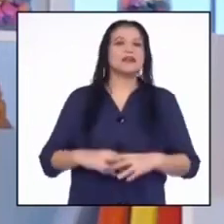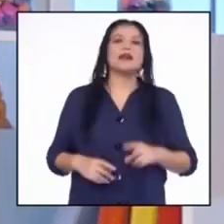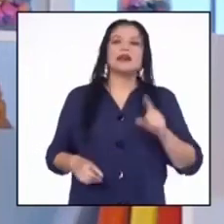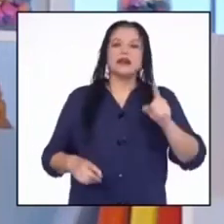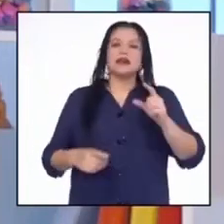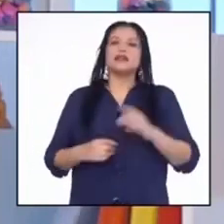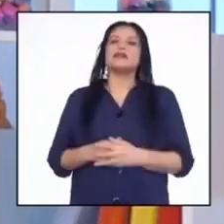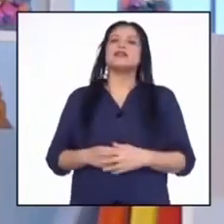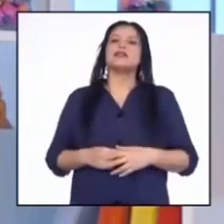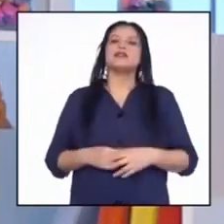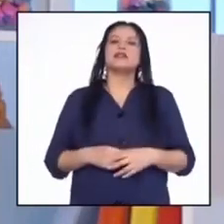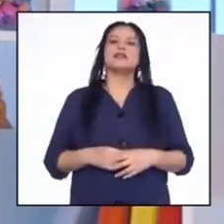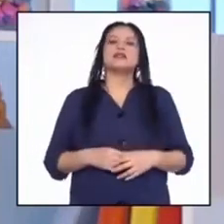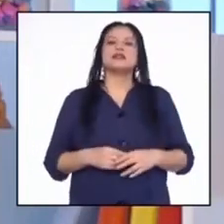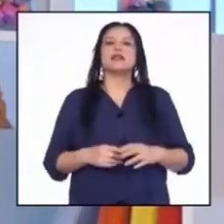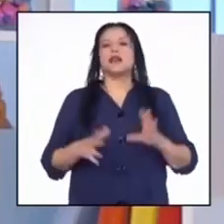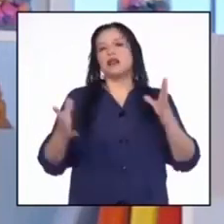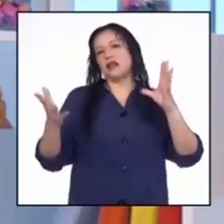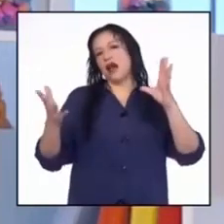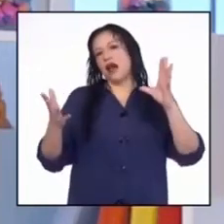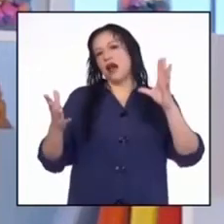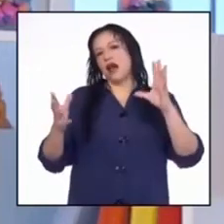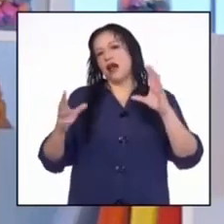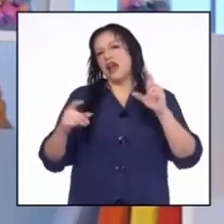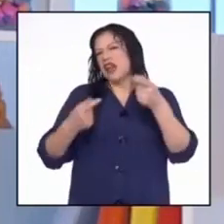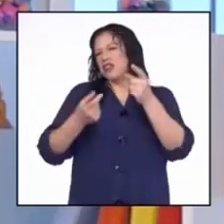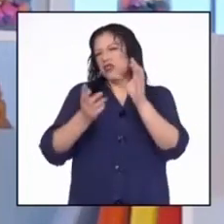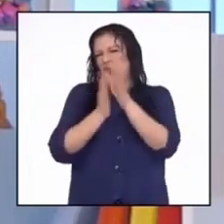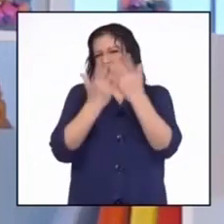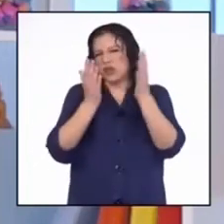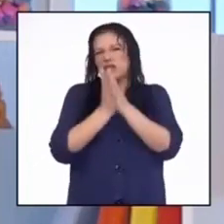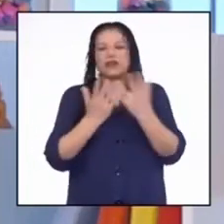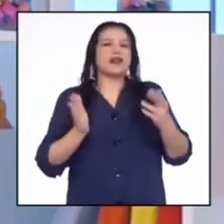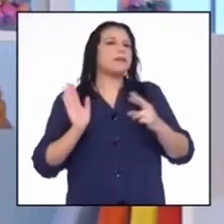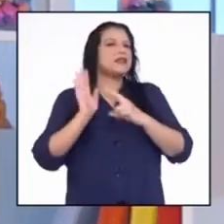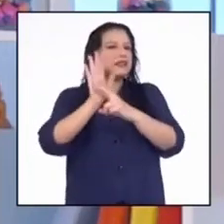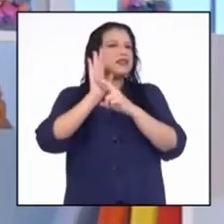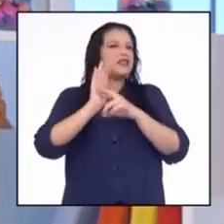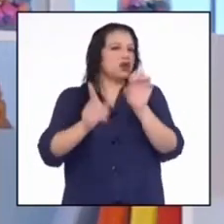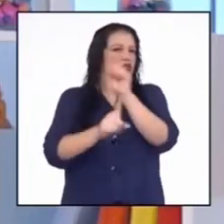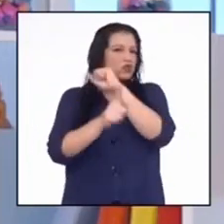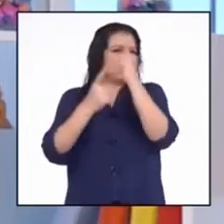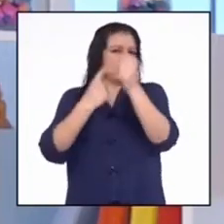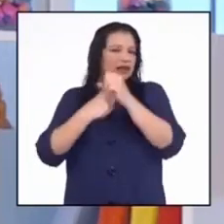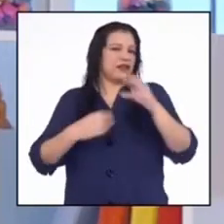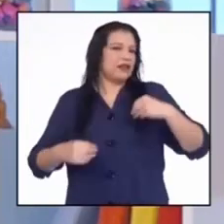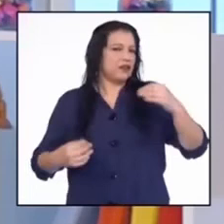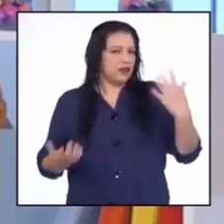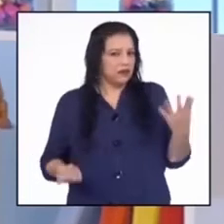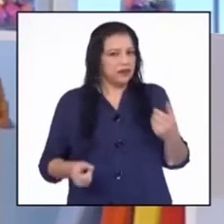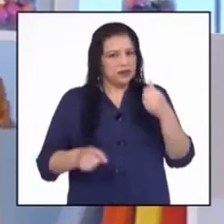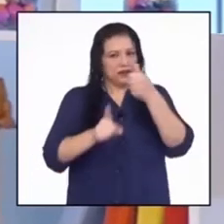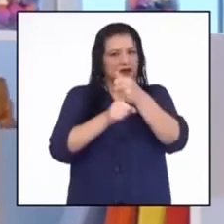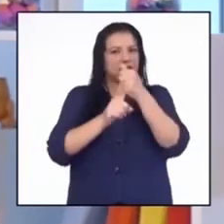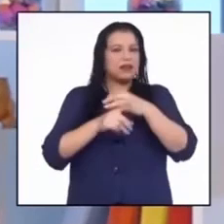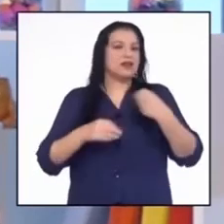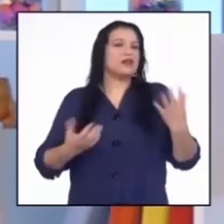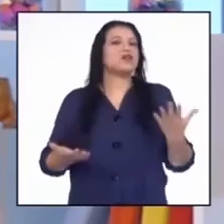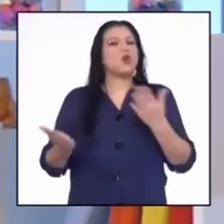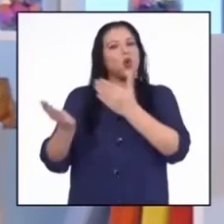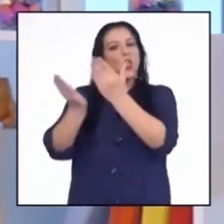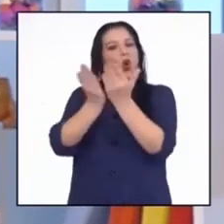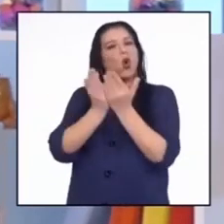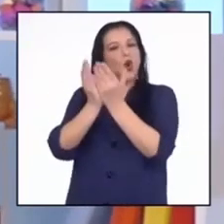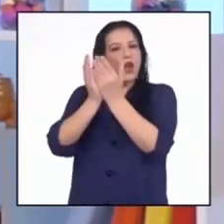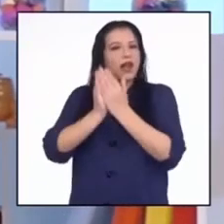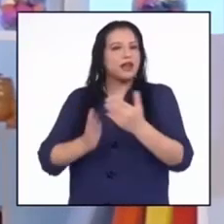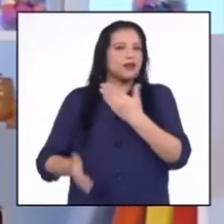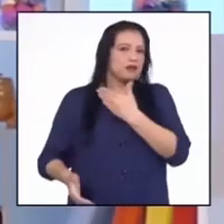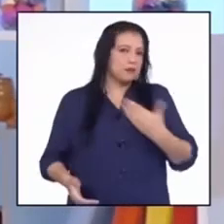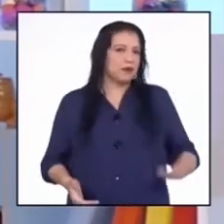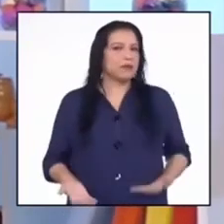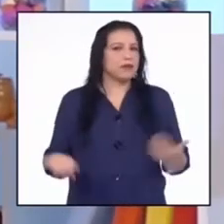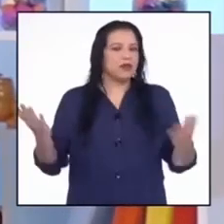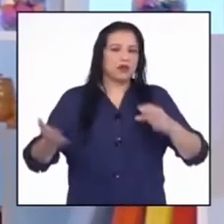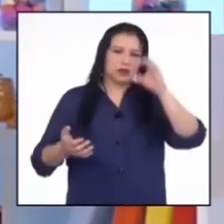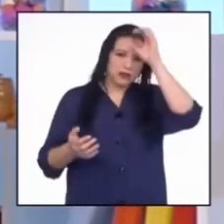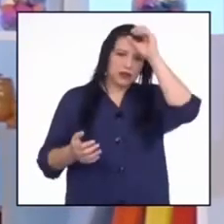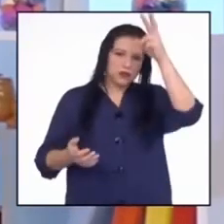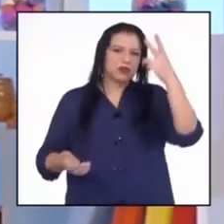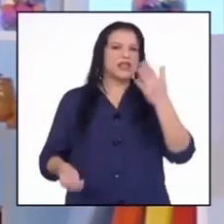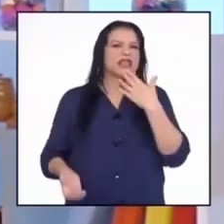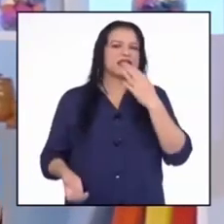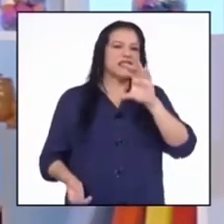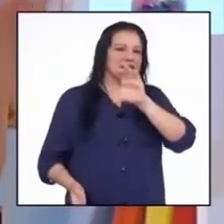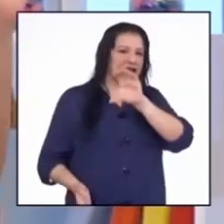Ser adolescente en Cusco. Representaciones sociales de la adolescencia en adolescentes de una escuela pública de Cusco, de